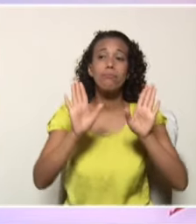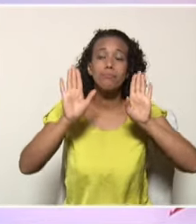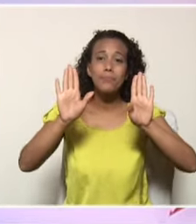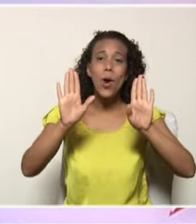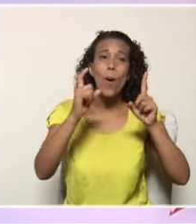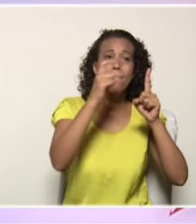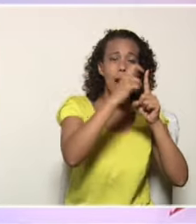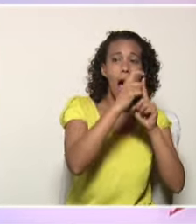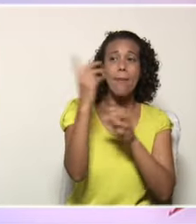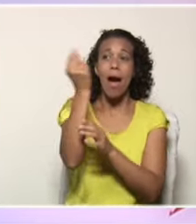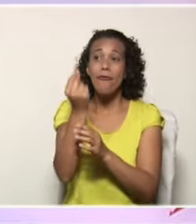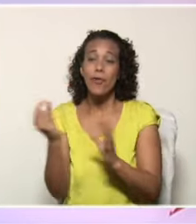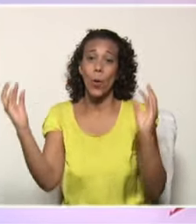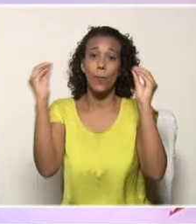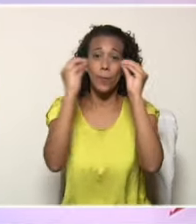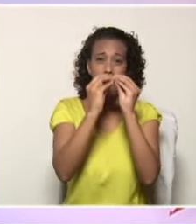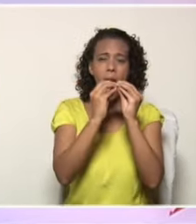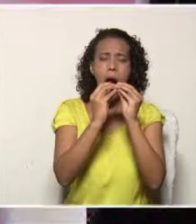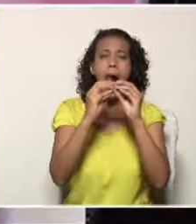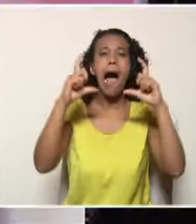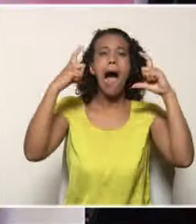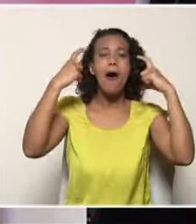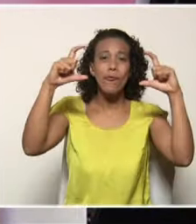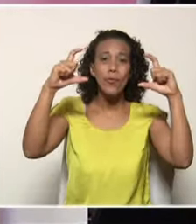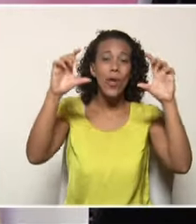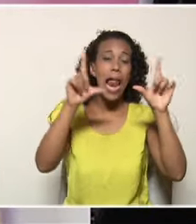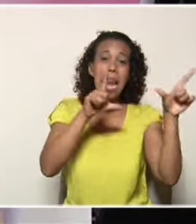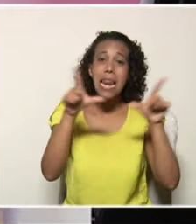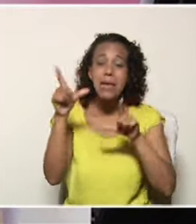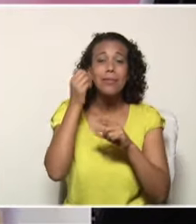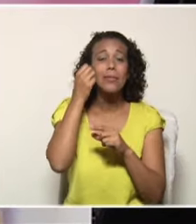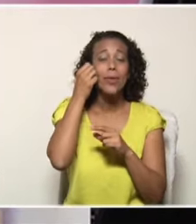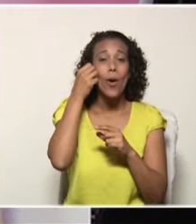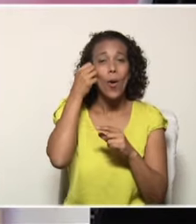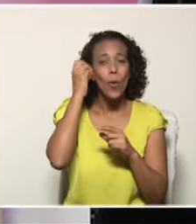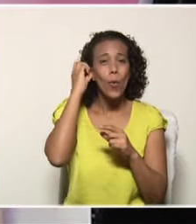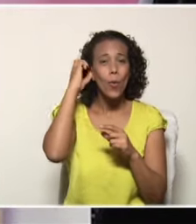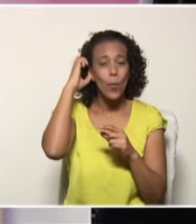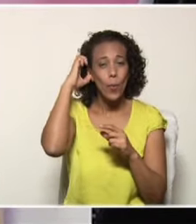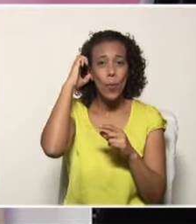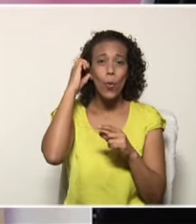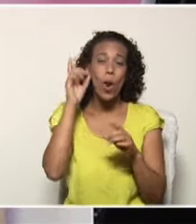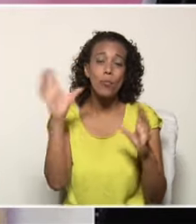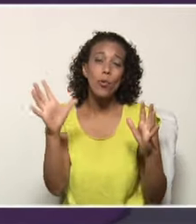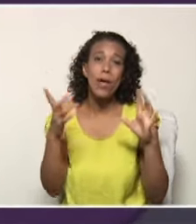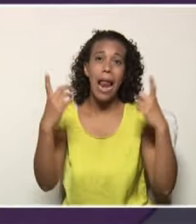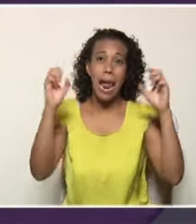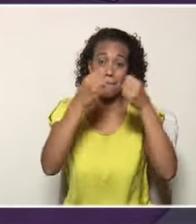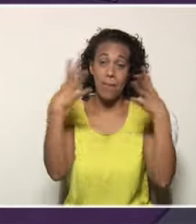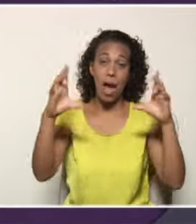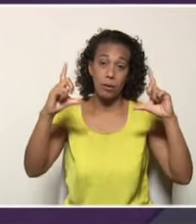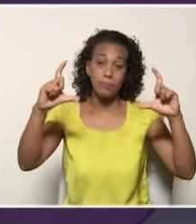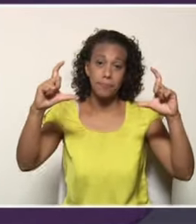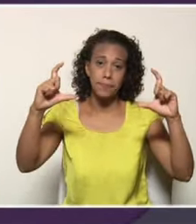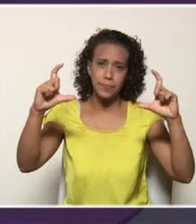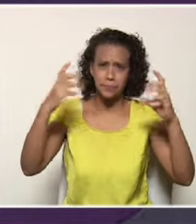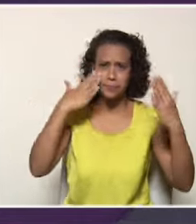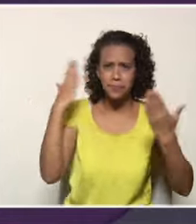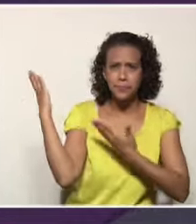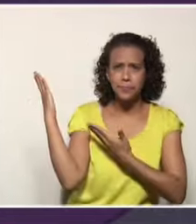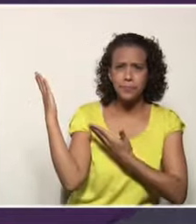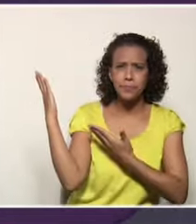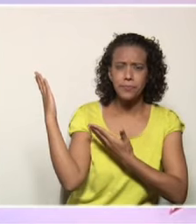en una ficha, en la cual una vez que ya esté colocado, en este caso la tengo en blanco para la demostración,